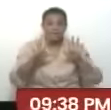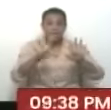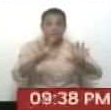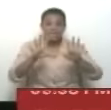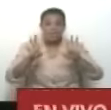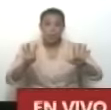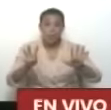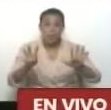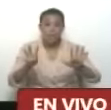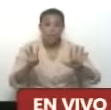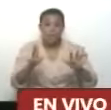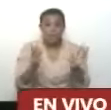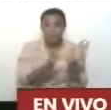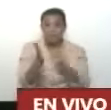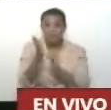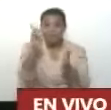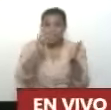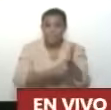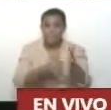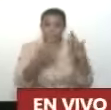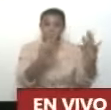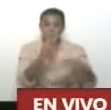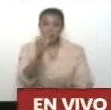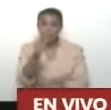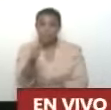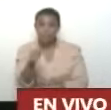de abril de 1810. Ahí está el balcón,